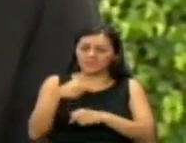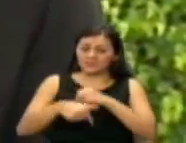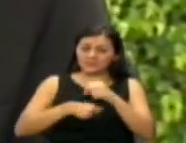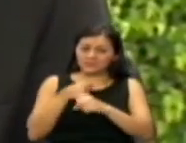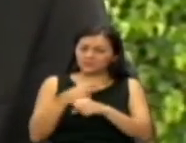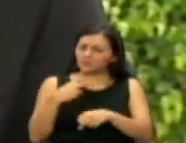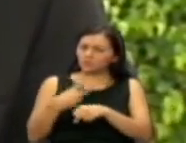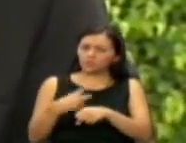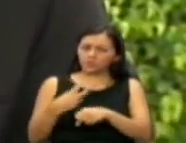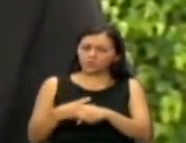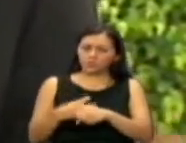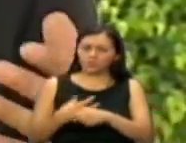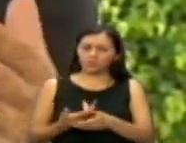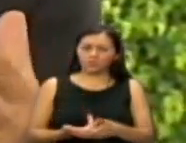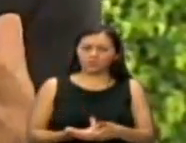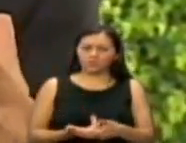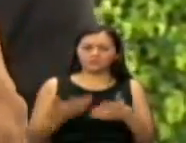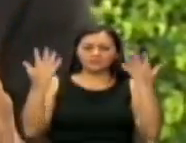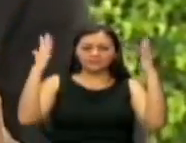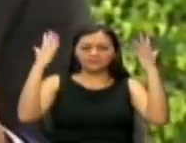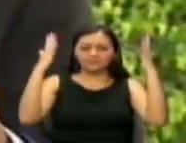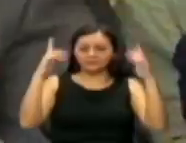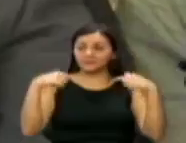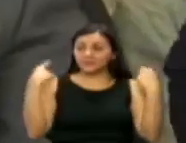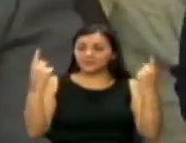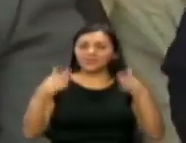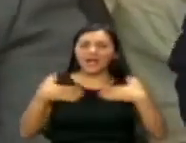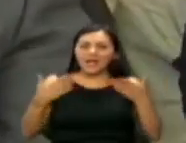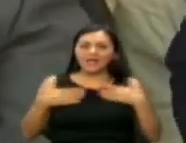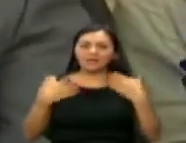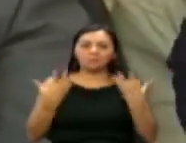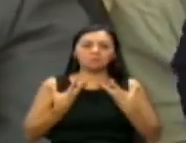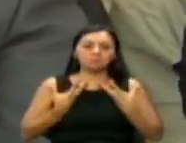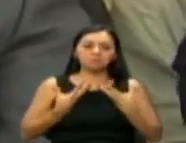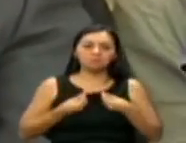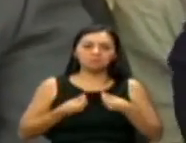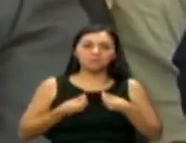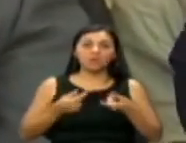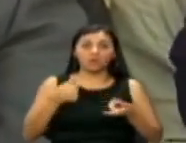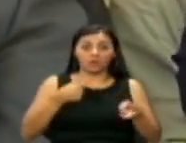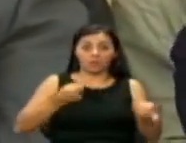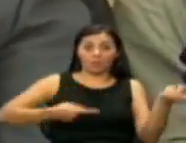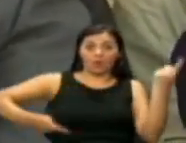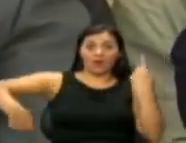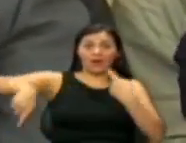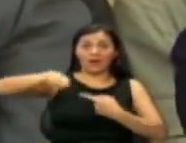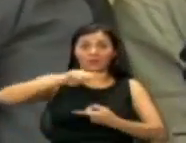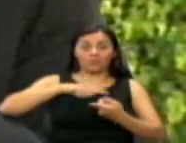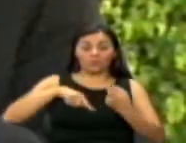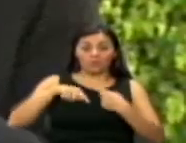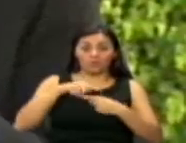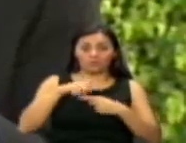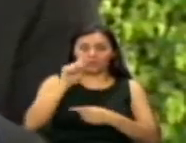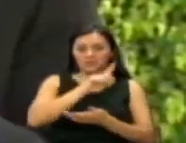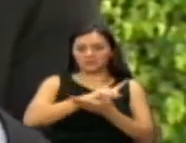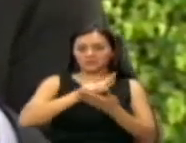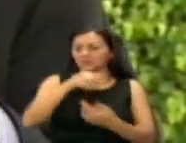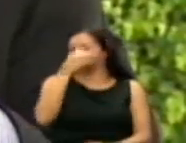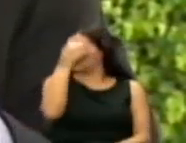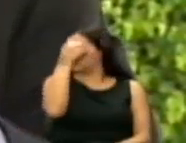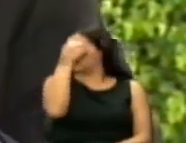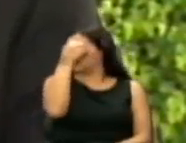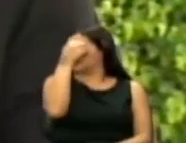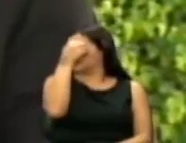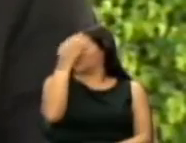Chile. No, es que eso nos quieren robar, la alegría. Cuando yo regreso al país, después de esa semana de disturbios, encontré